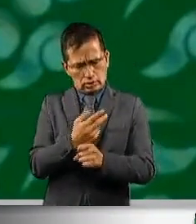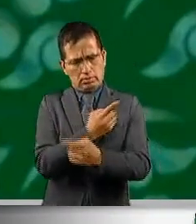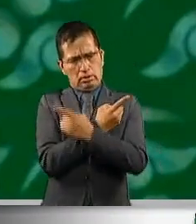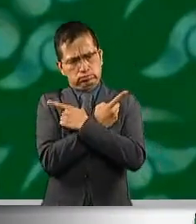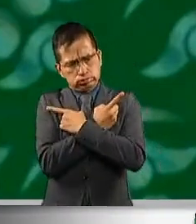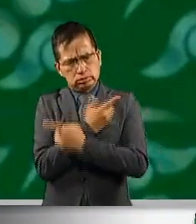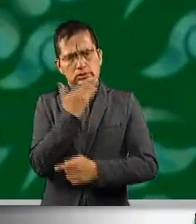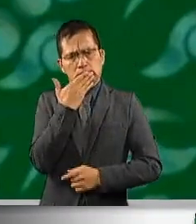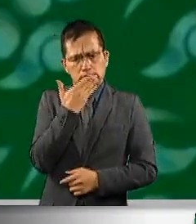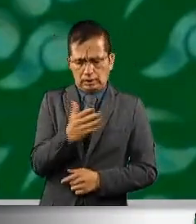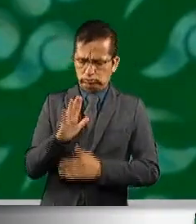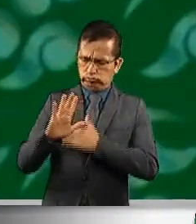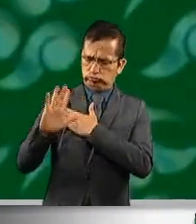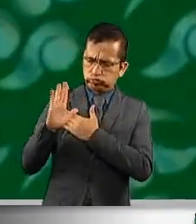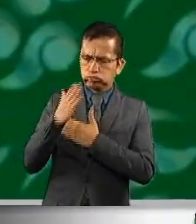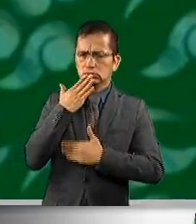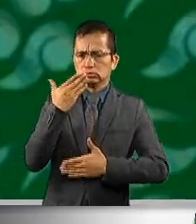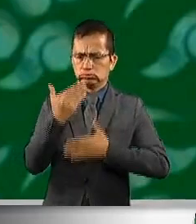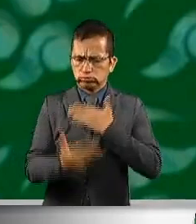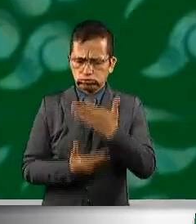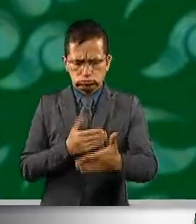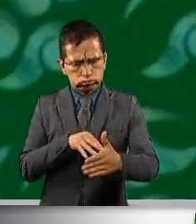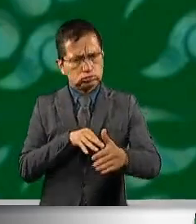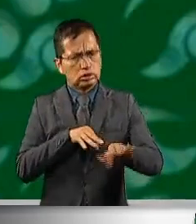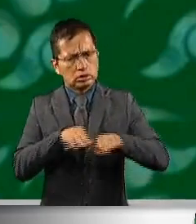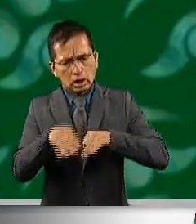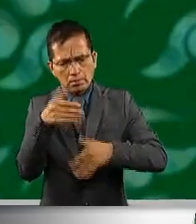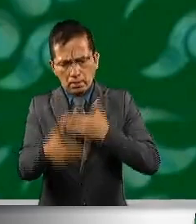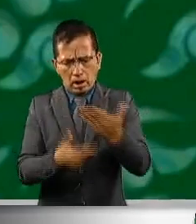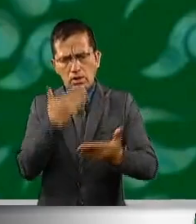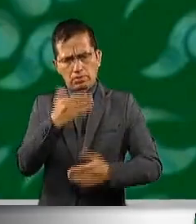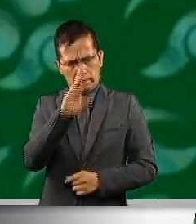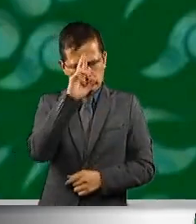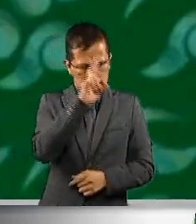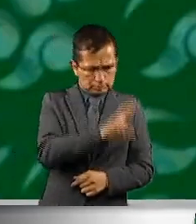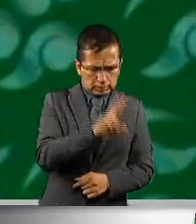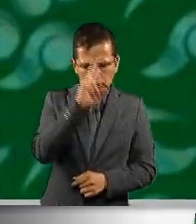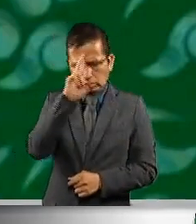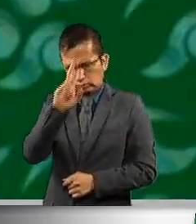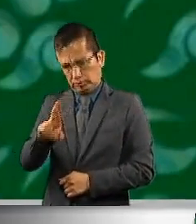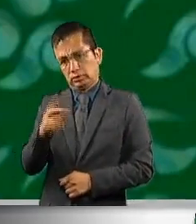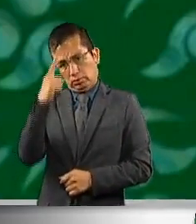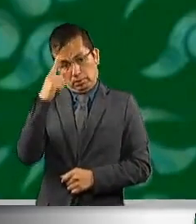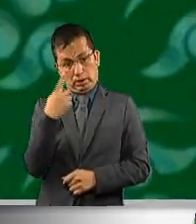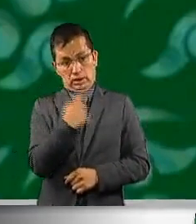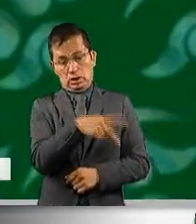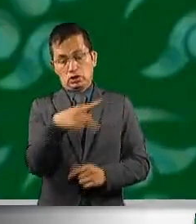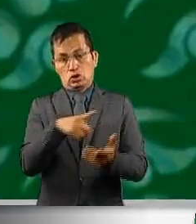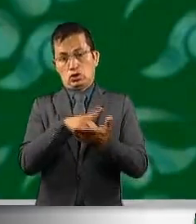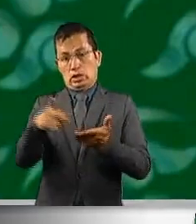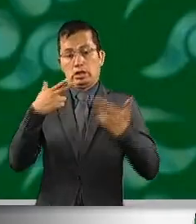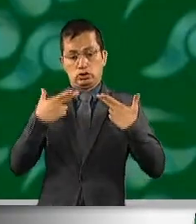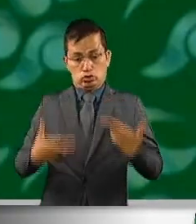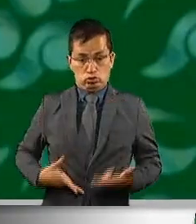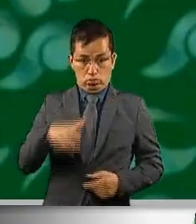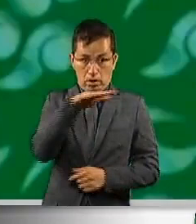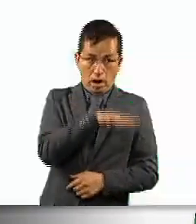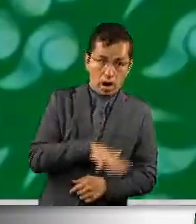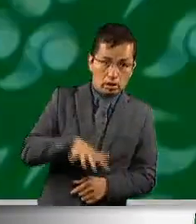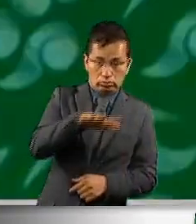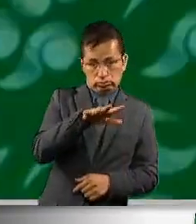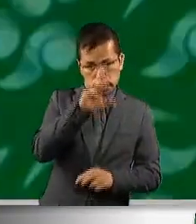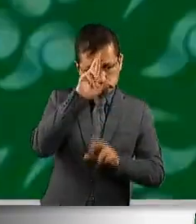de compromiso, de actuación respetuosa, de los derechos humanos de las mujeres y de su